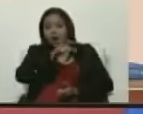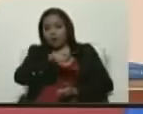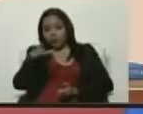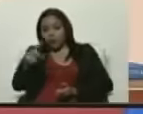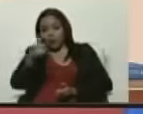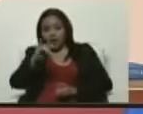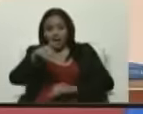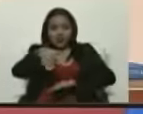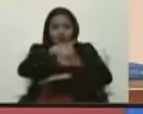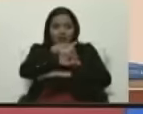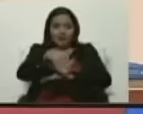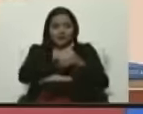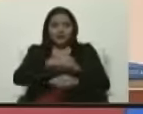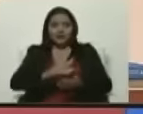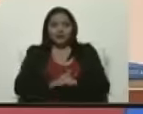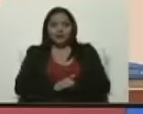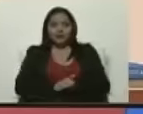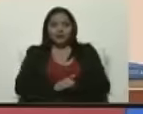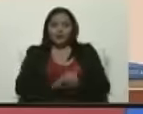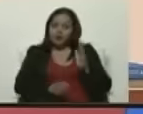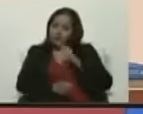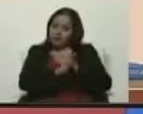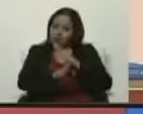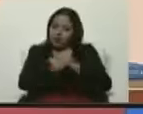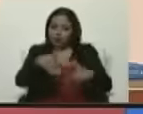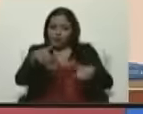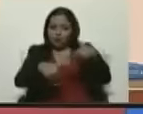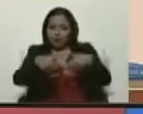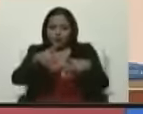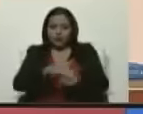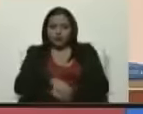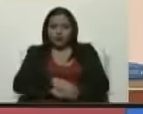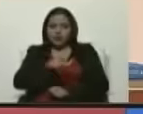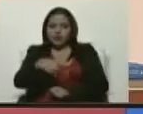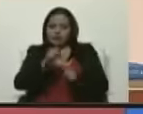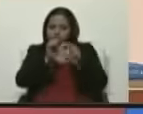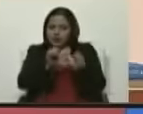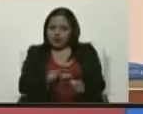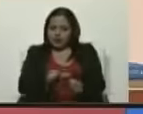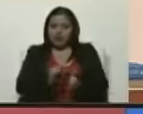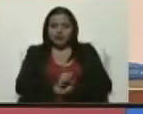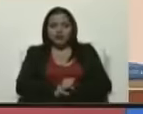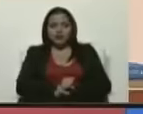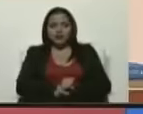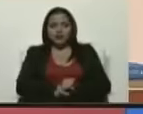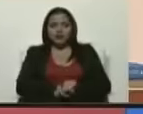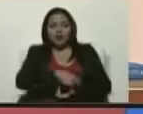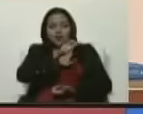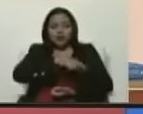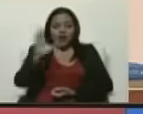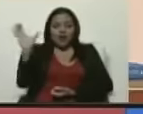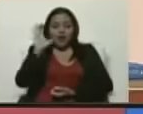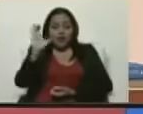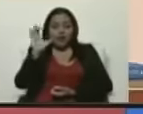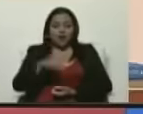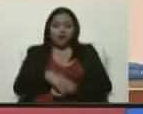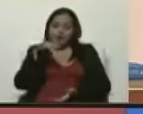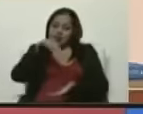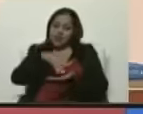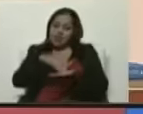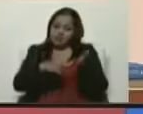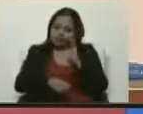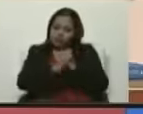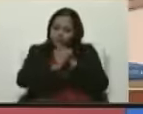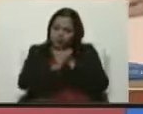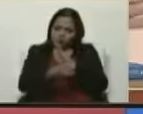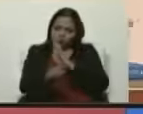calle, vaya, vote y se queda. Los de Caracas, Miranda, para Miraflores,